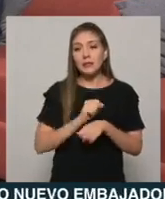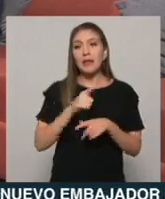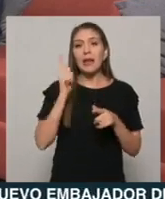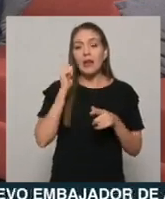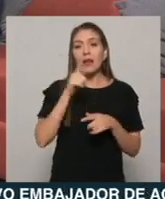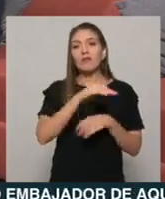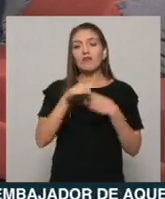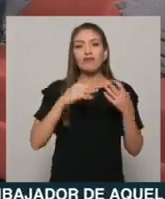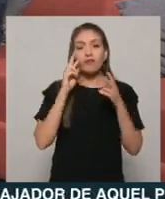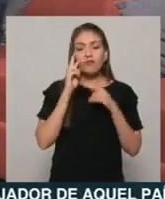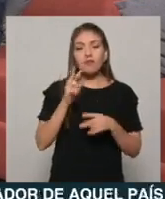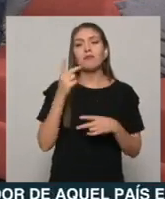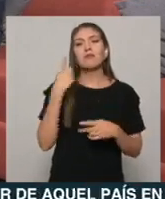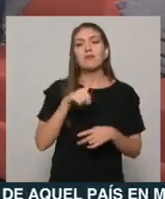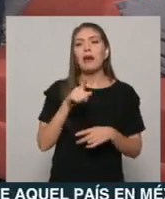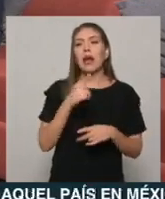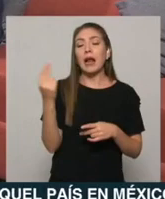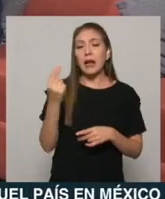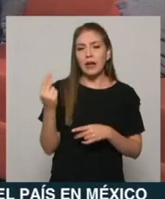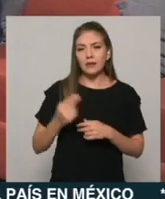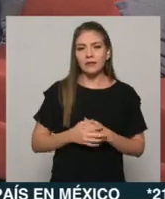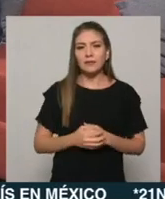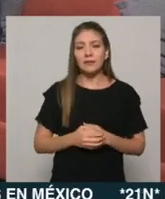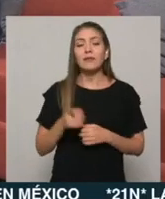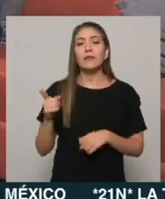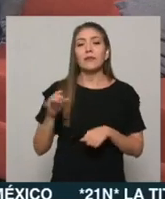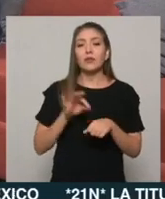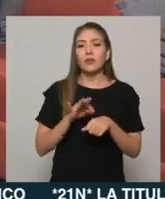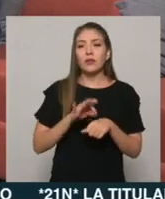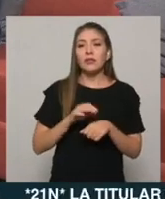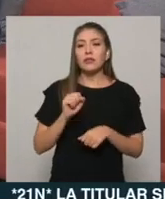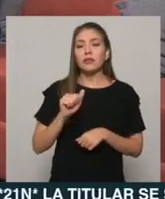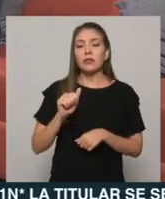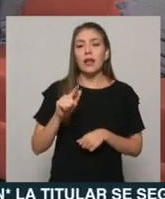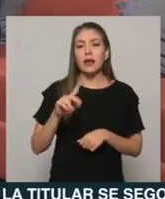Gracias. Muchísimas gracias. Él es el doctor David Salvador Medina Camarena, jefe de la